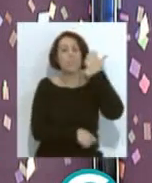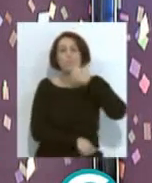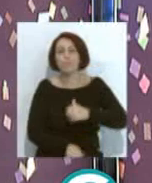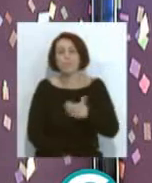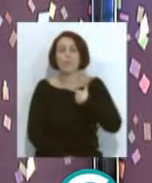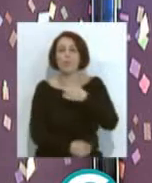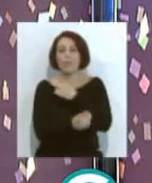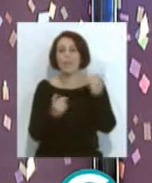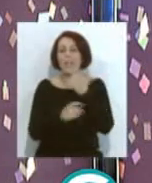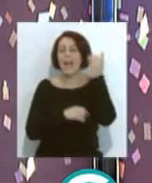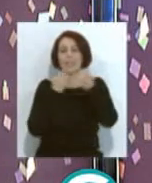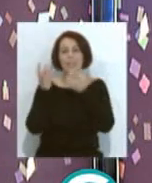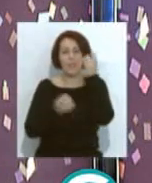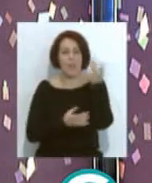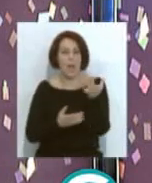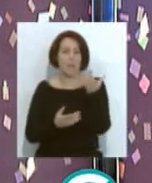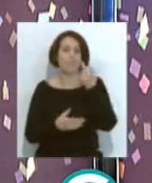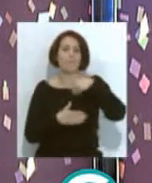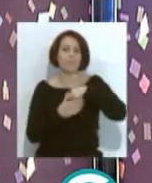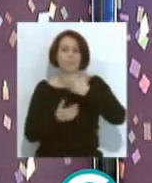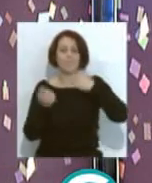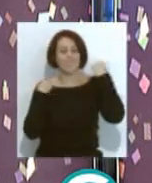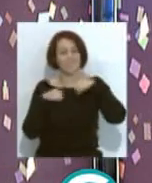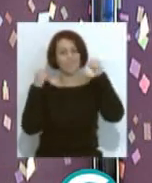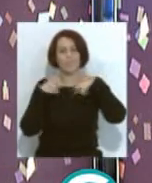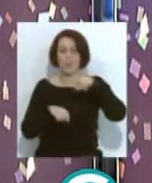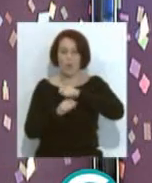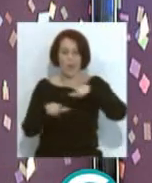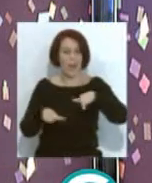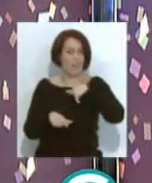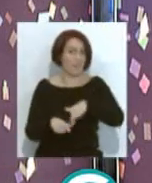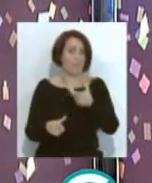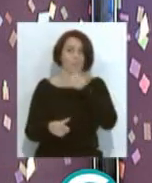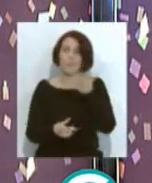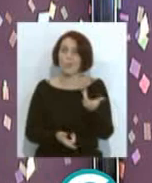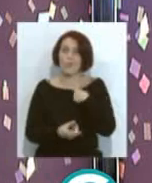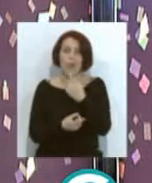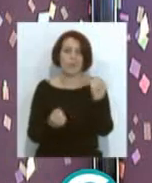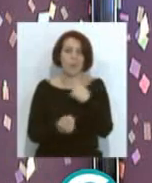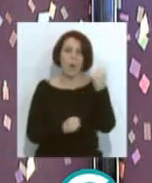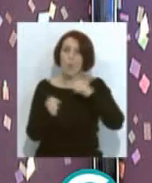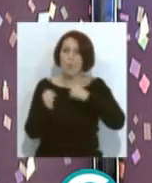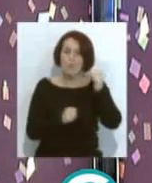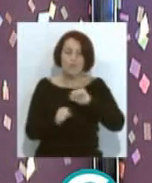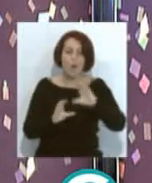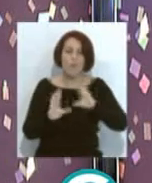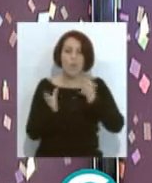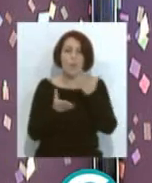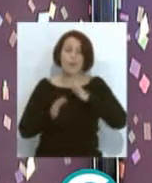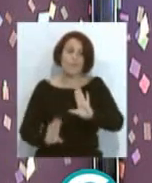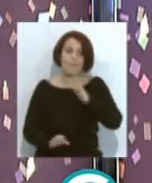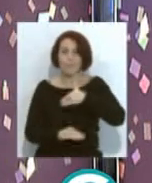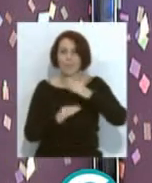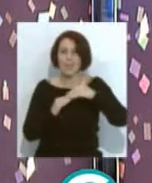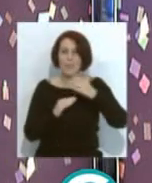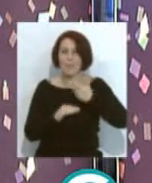que falta la actividad en los ensayos, en los locales, evidentemente ante la falta de ese concurso de agrupaciones, pero al menos